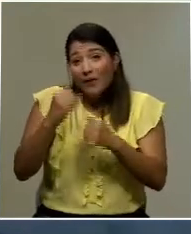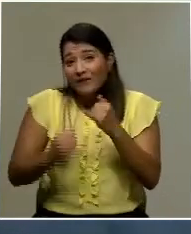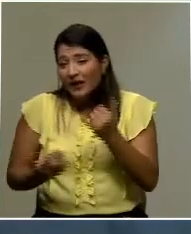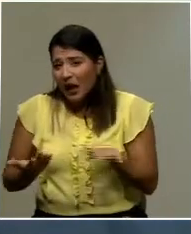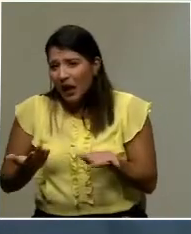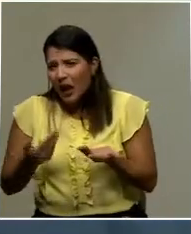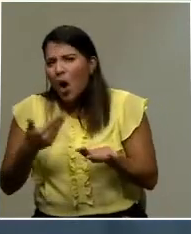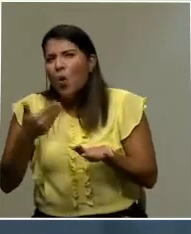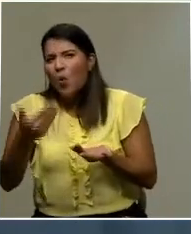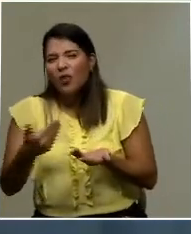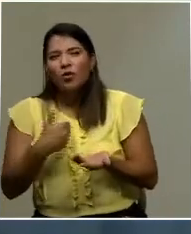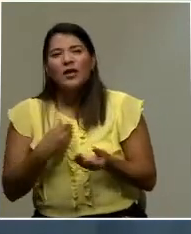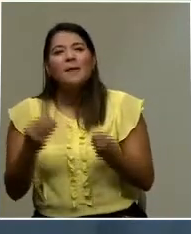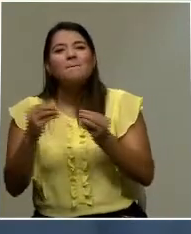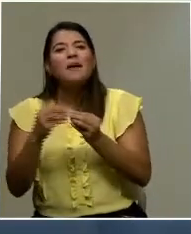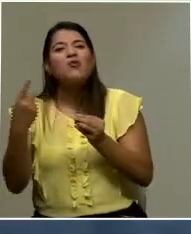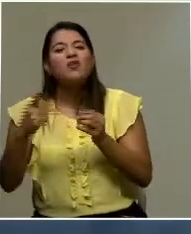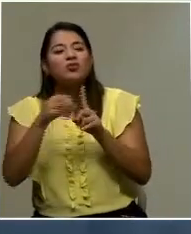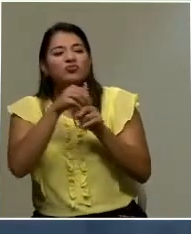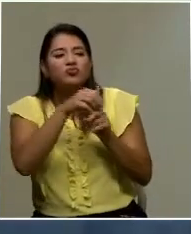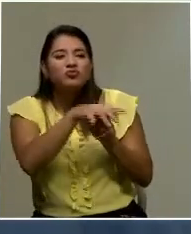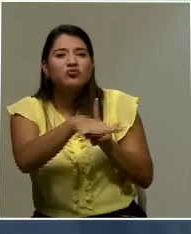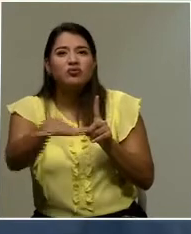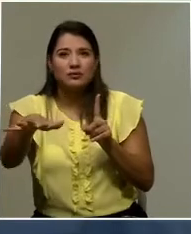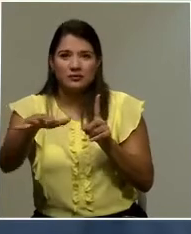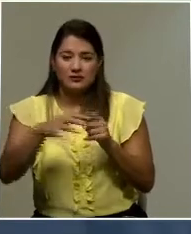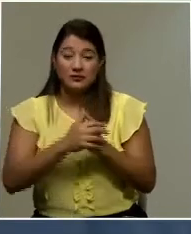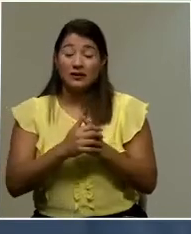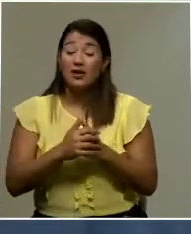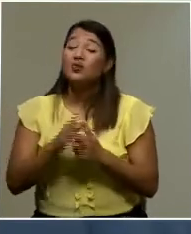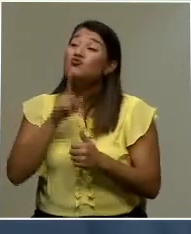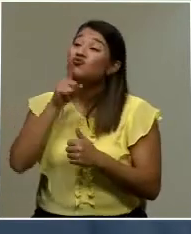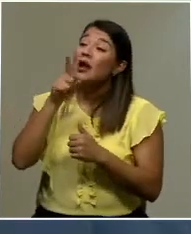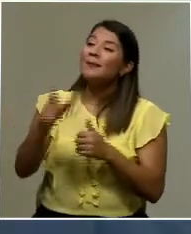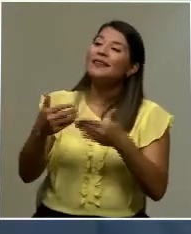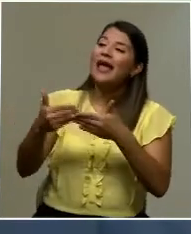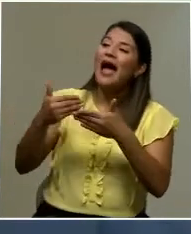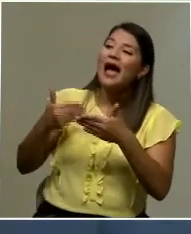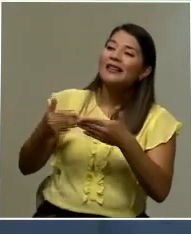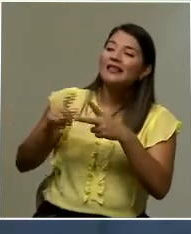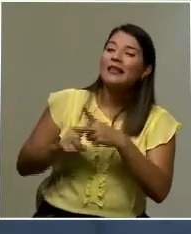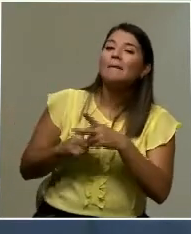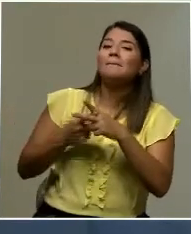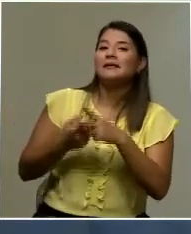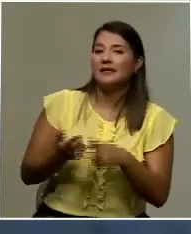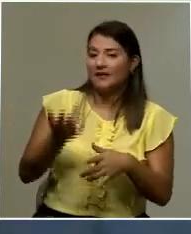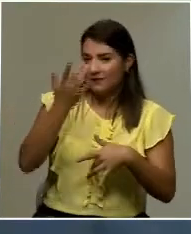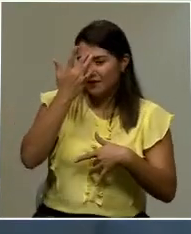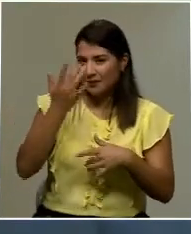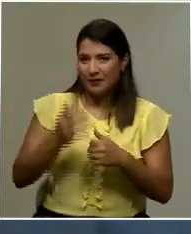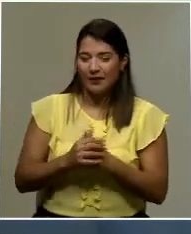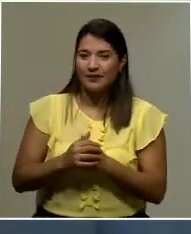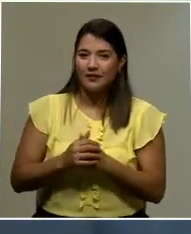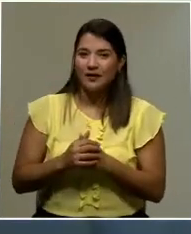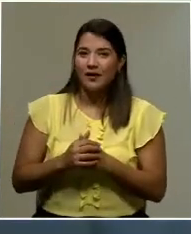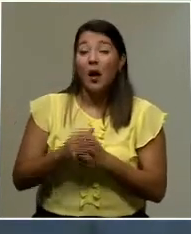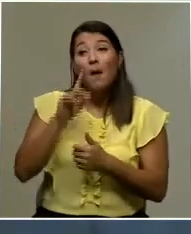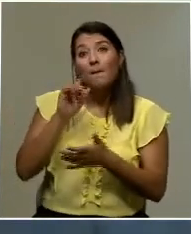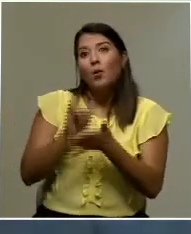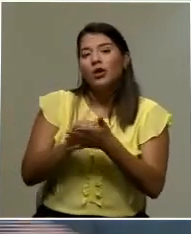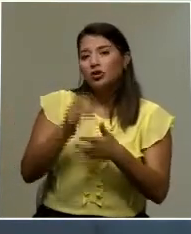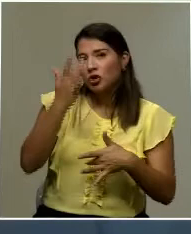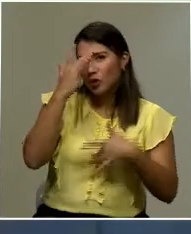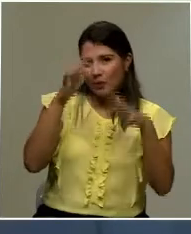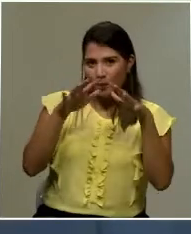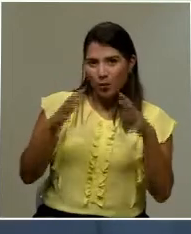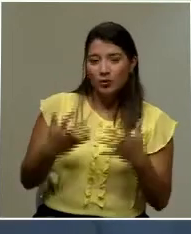Bueno, es sobre todo antes de empezar y esto, por eso estamos en una pandemia, ¿no? Porque es una enfermedad que se contagia muy bien justo los